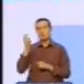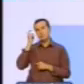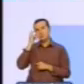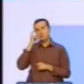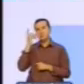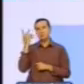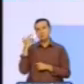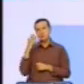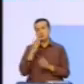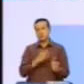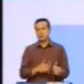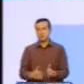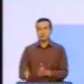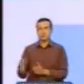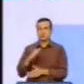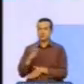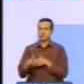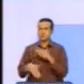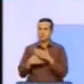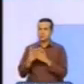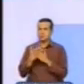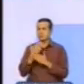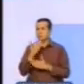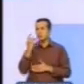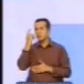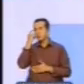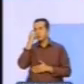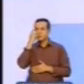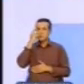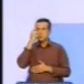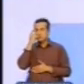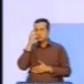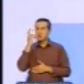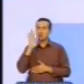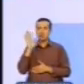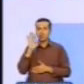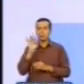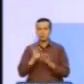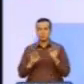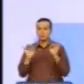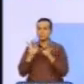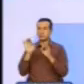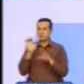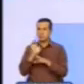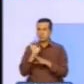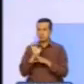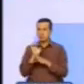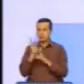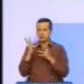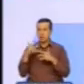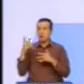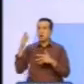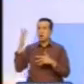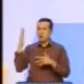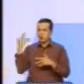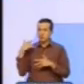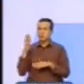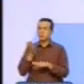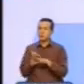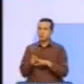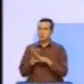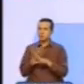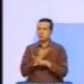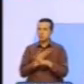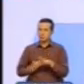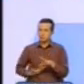cosas correctas hay que hacerlas sin un cálculo, sino por la necesidad del país. Y desde hace rato ha sido un planteamiento de